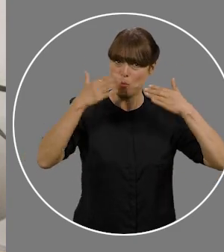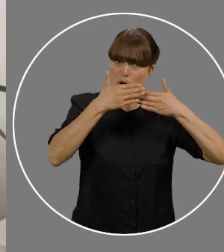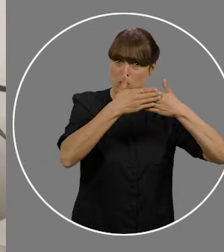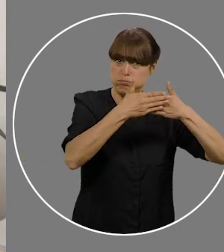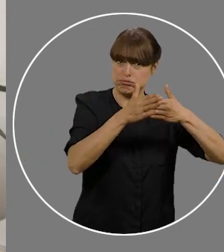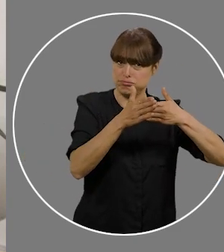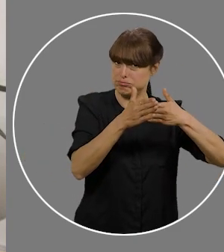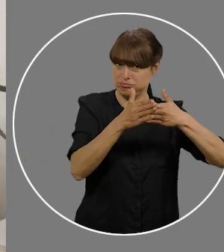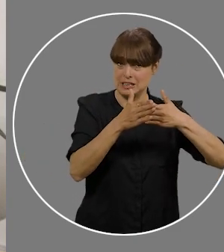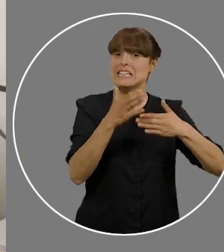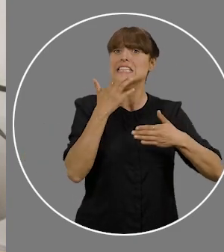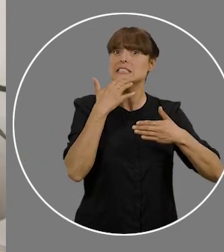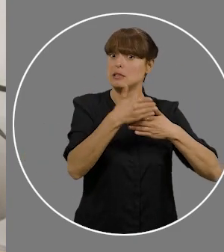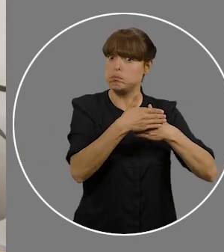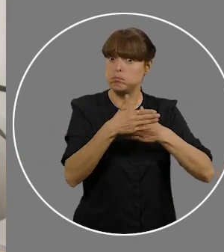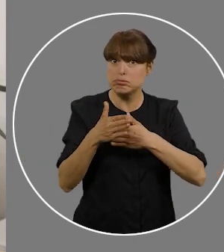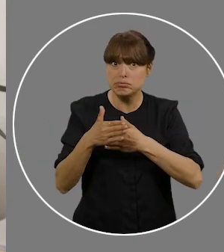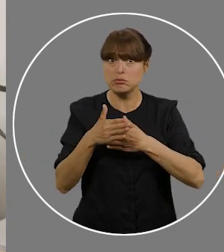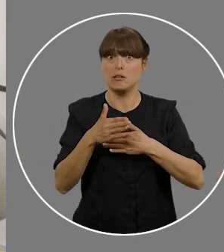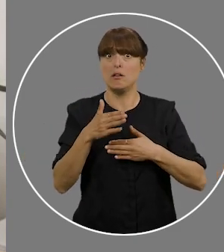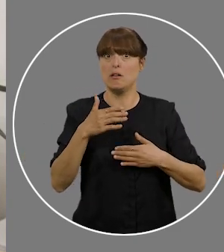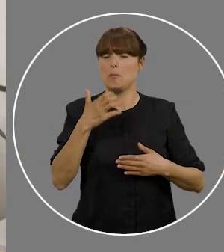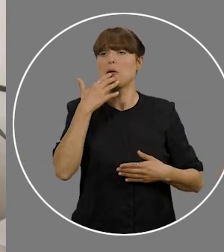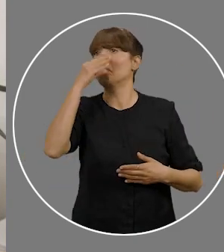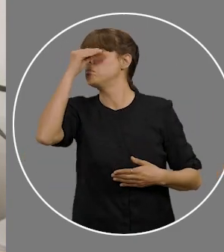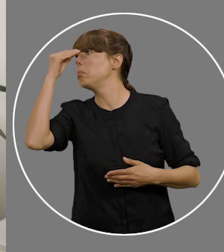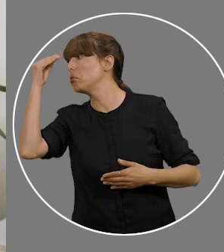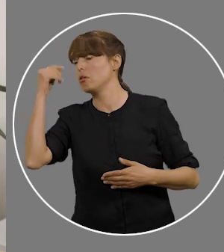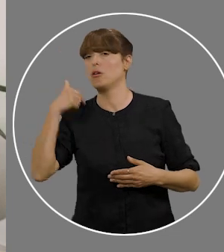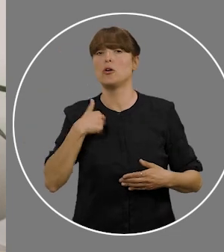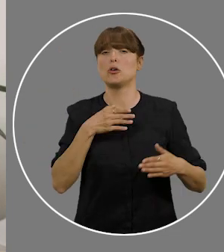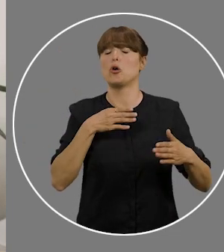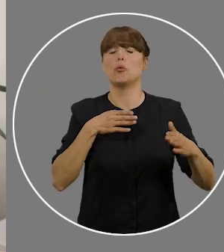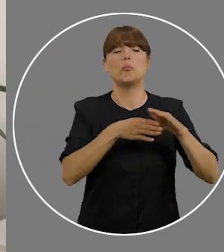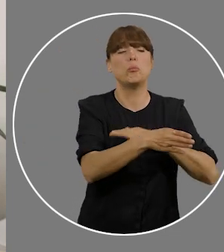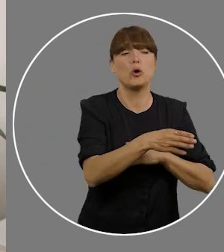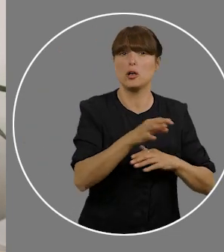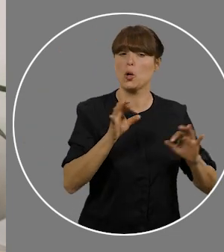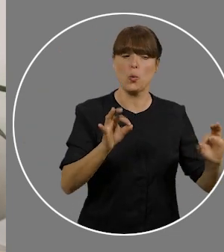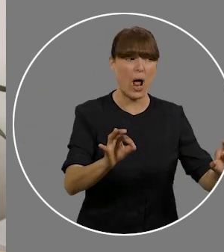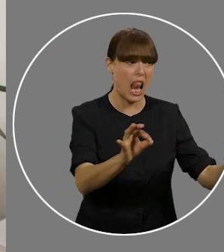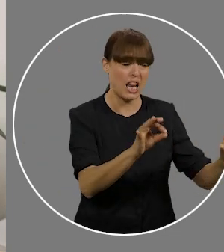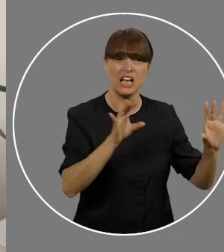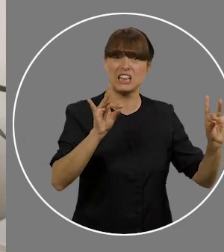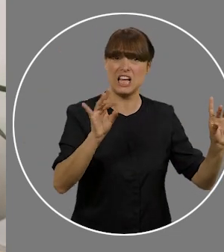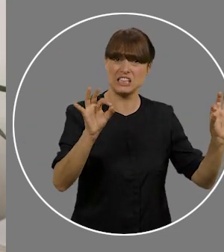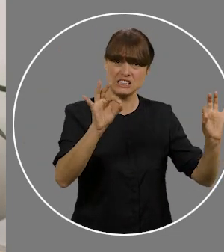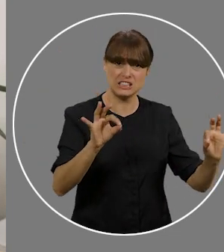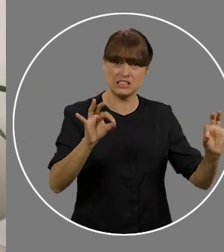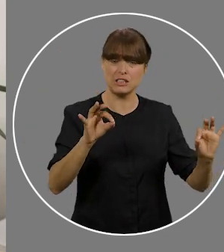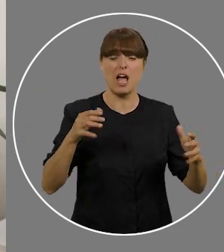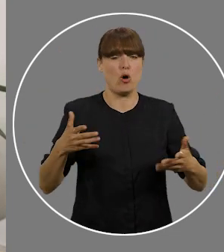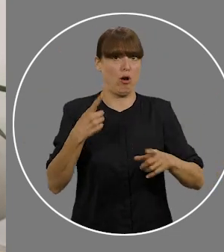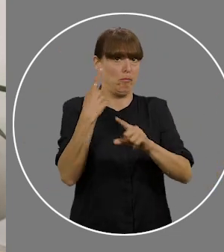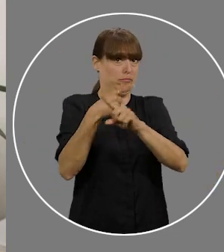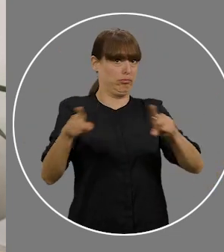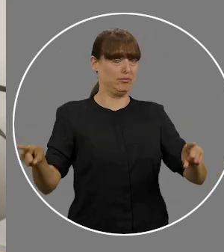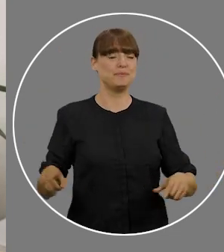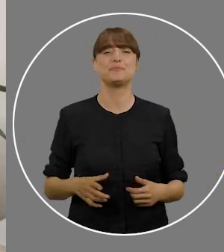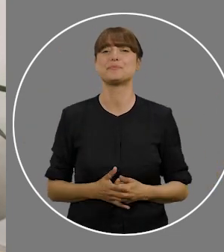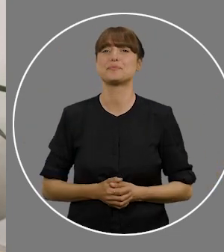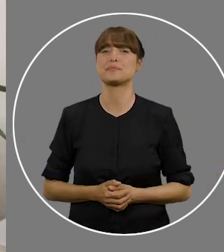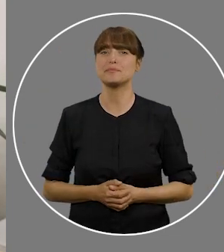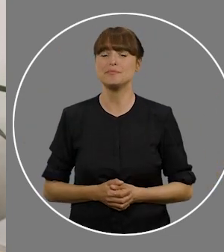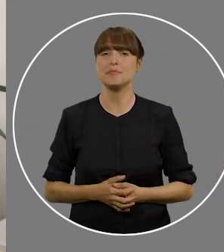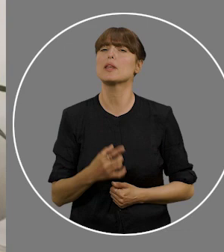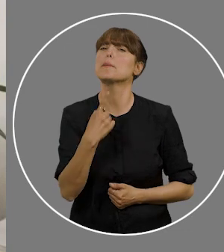abierta, te lo encontrabas todo igual. ¿Me entiendes? No es como ahora. Muy diferente. ¿Y